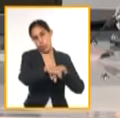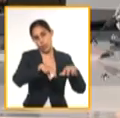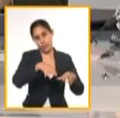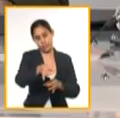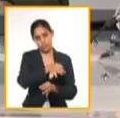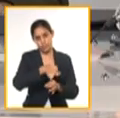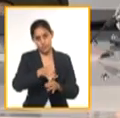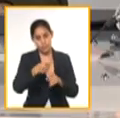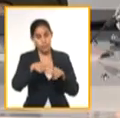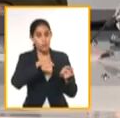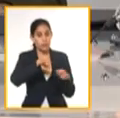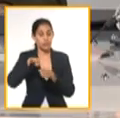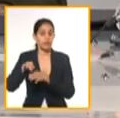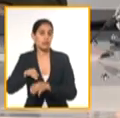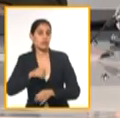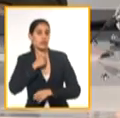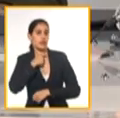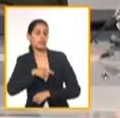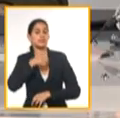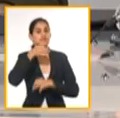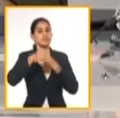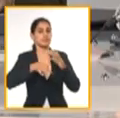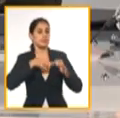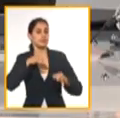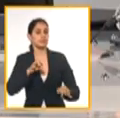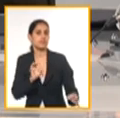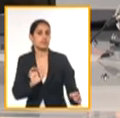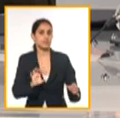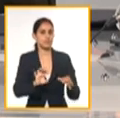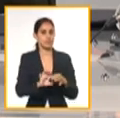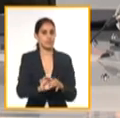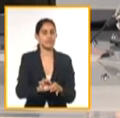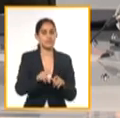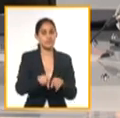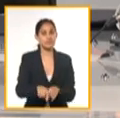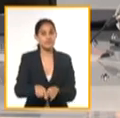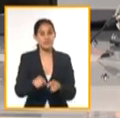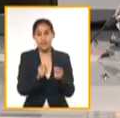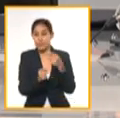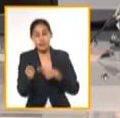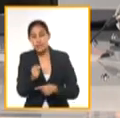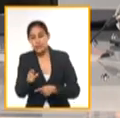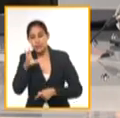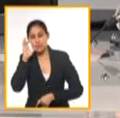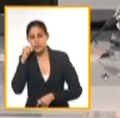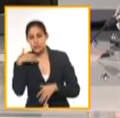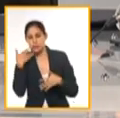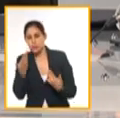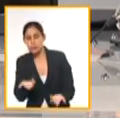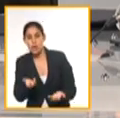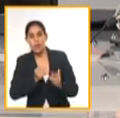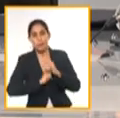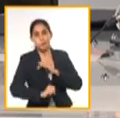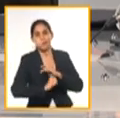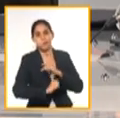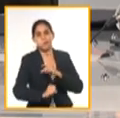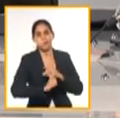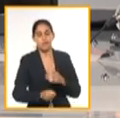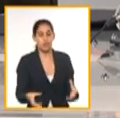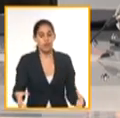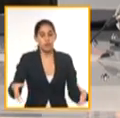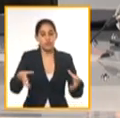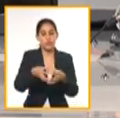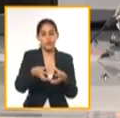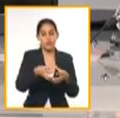de esa coordinación, hay que entender el hecho de que cuántas bombas tienen grupos electrógenos hoy.